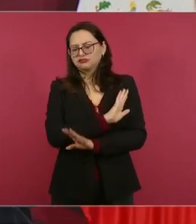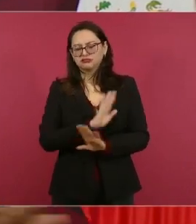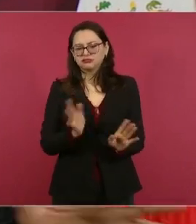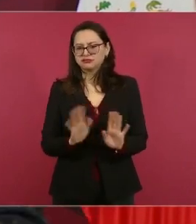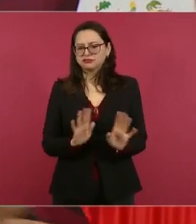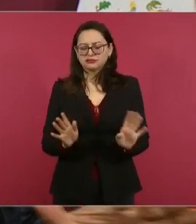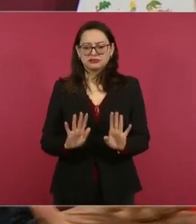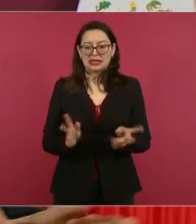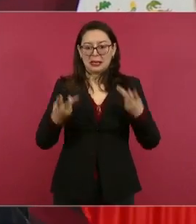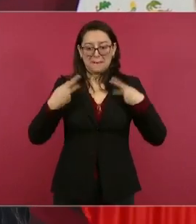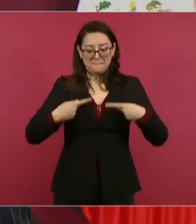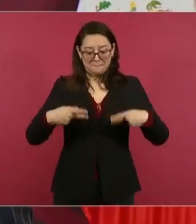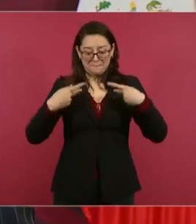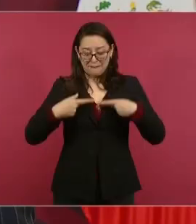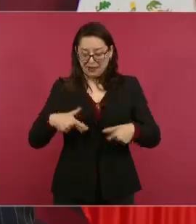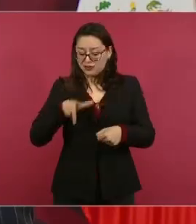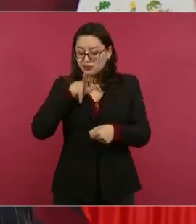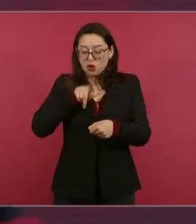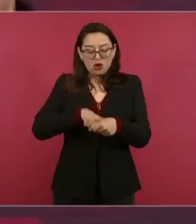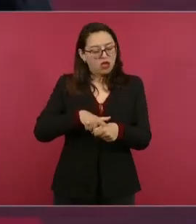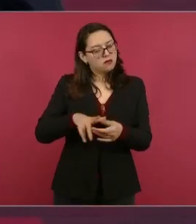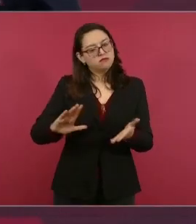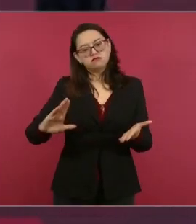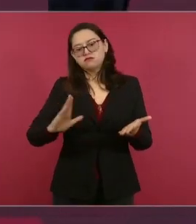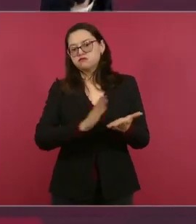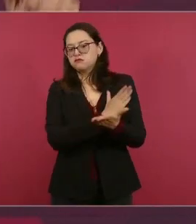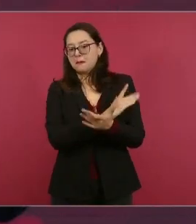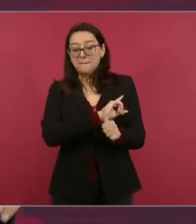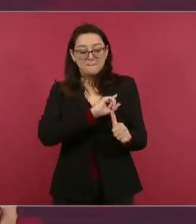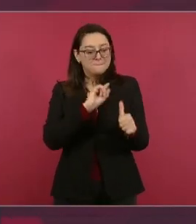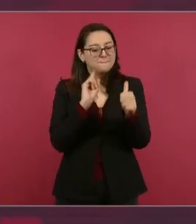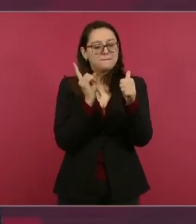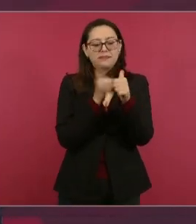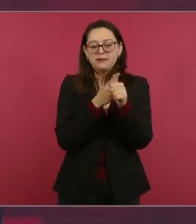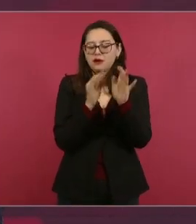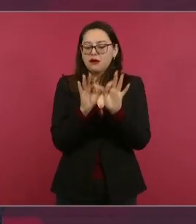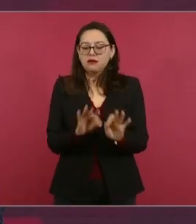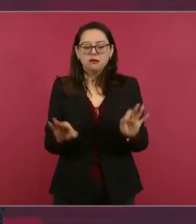intereses personales. Está el interés general,